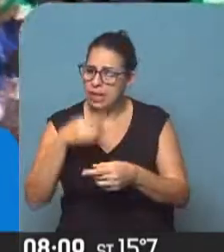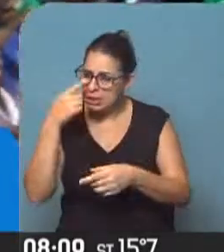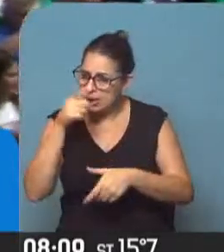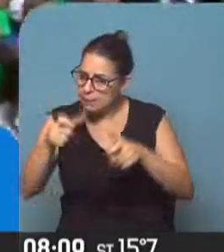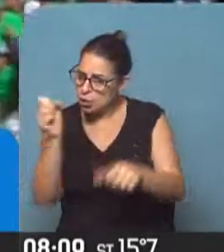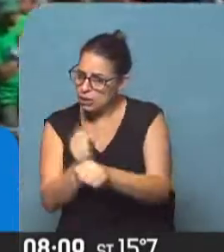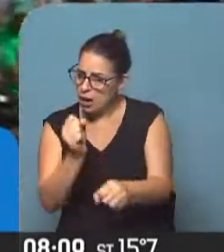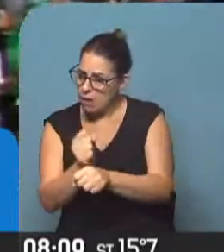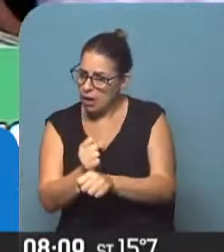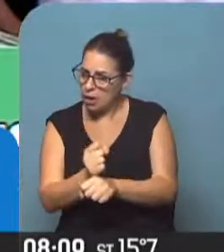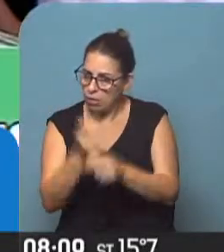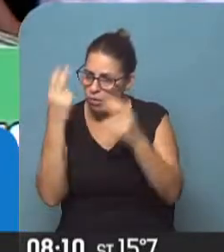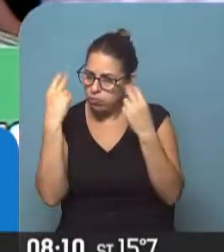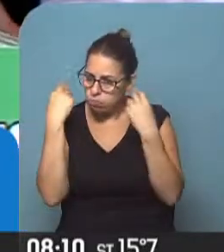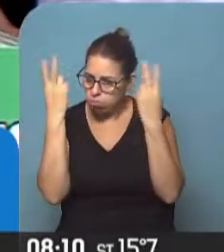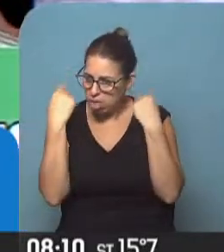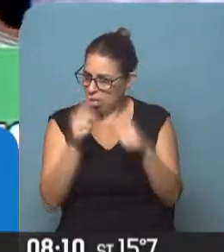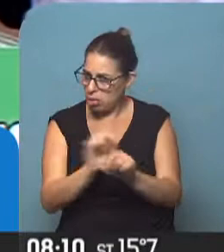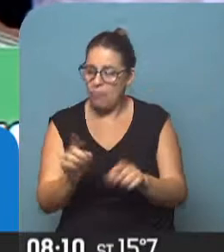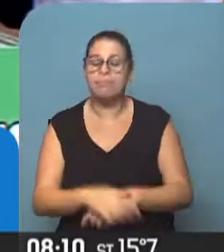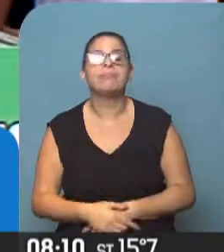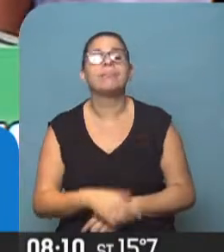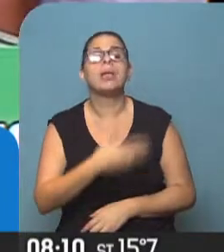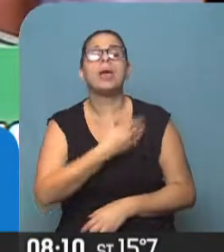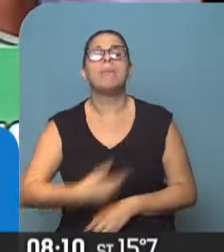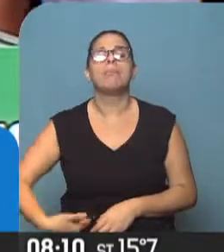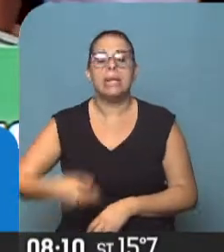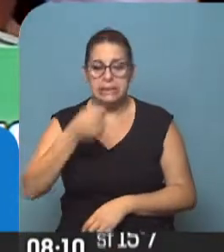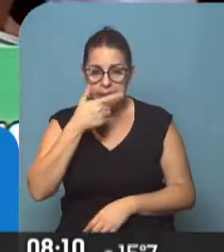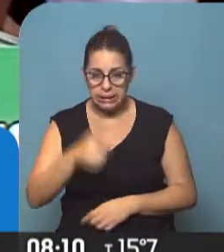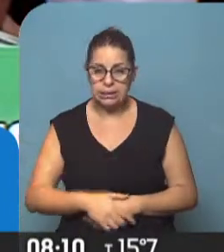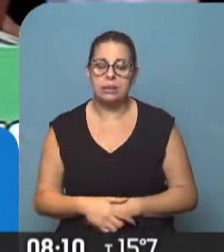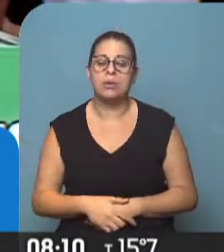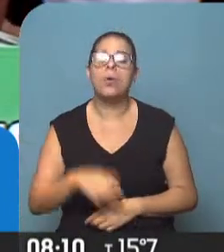trabajadores. Señor presidente, no siga